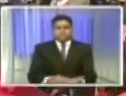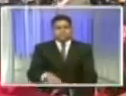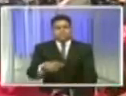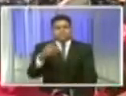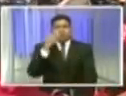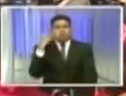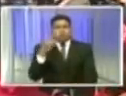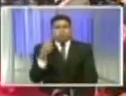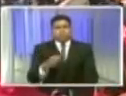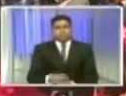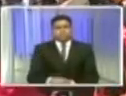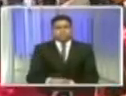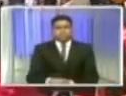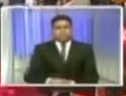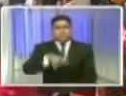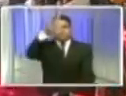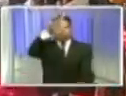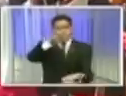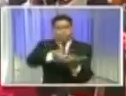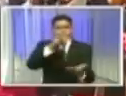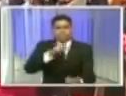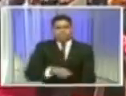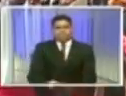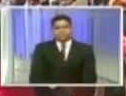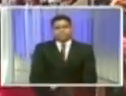presidente de Educación Media, aprobada.